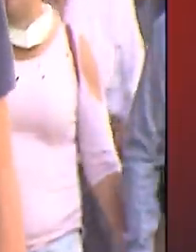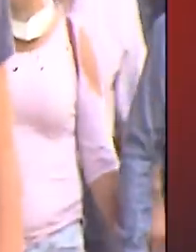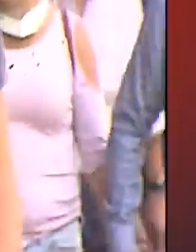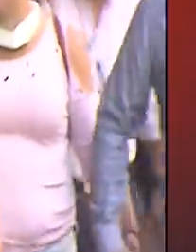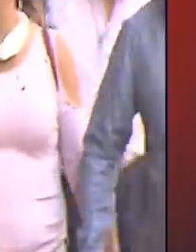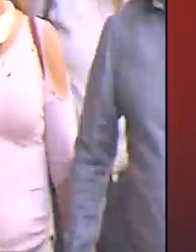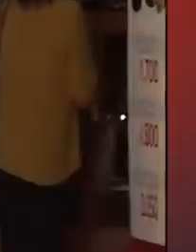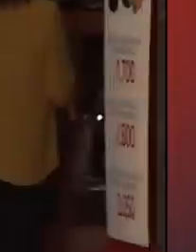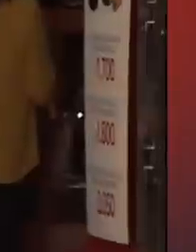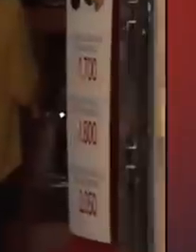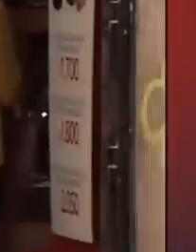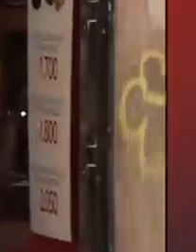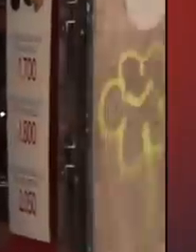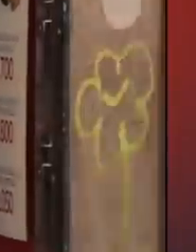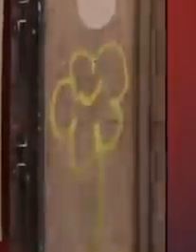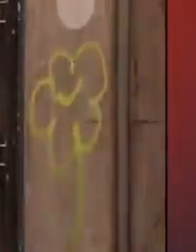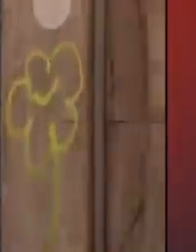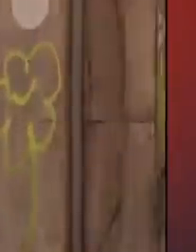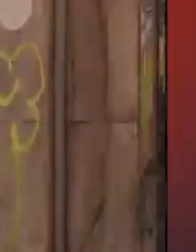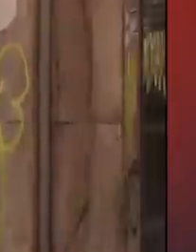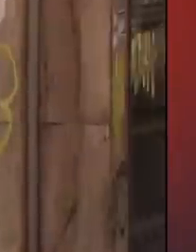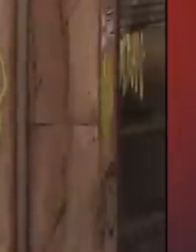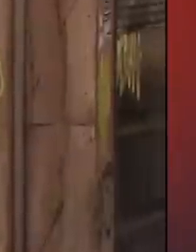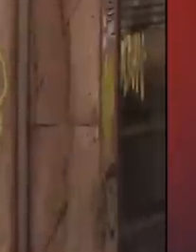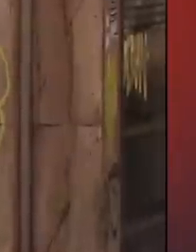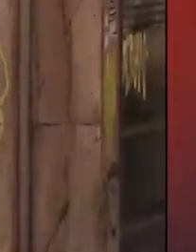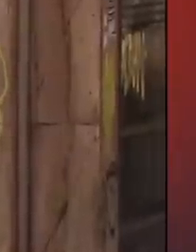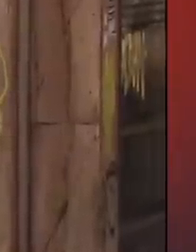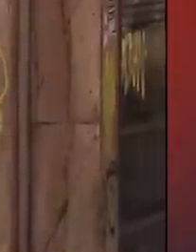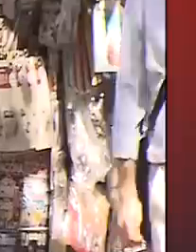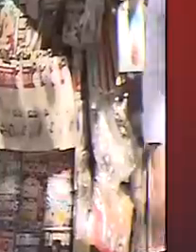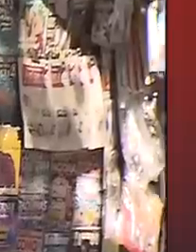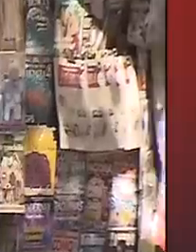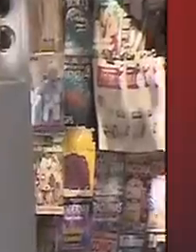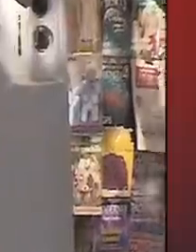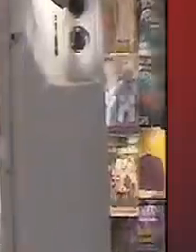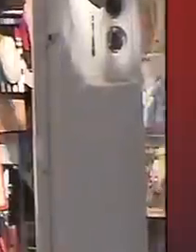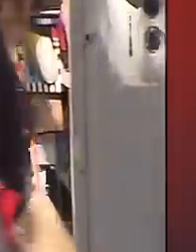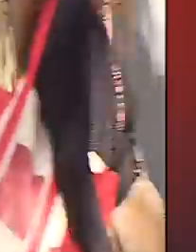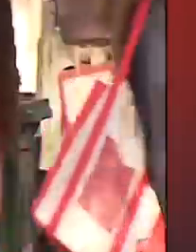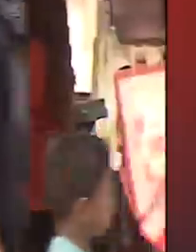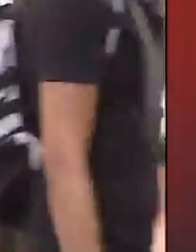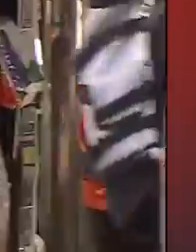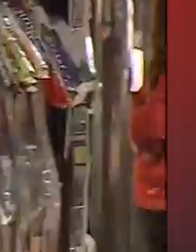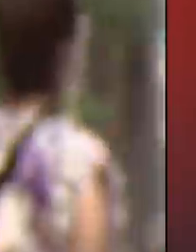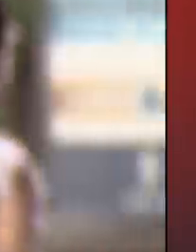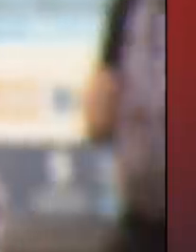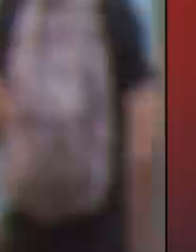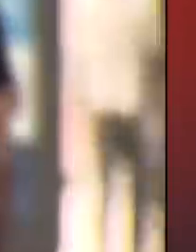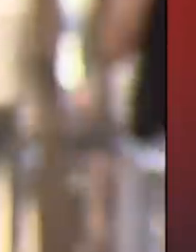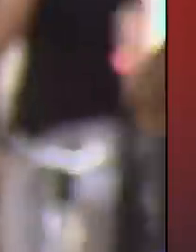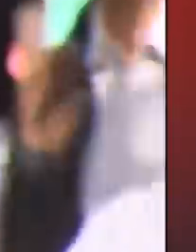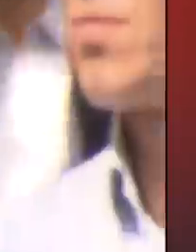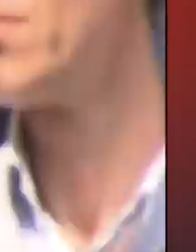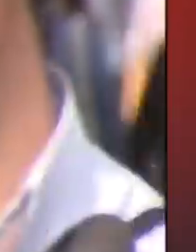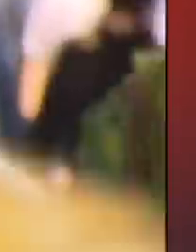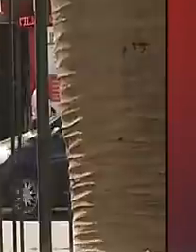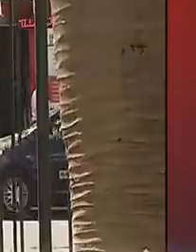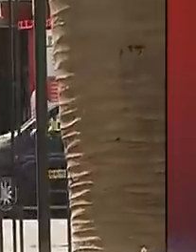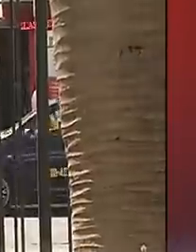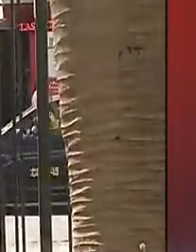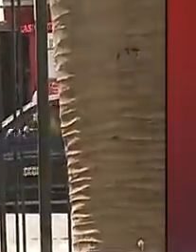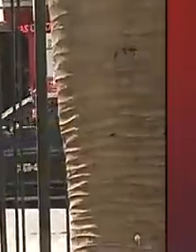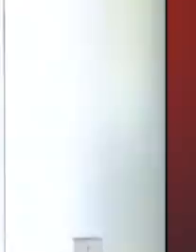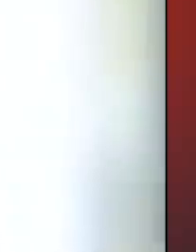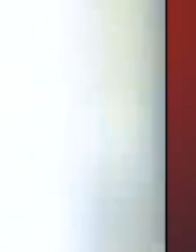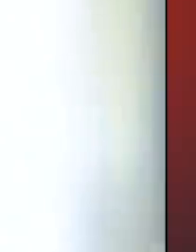a un sector de esa comuna. Va a ser bueno tener mapas para poder graficar entonces dónde sigue la cuarentena y dónde se levanta